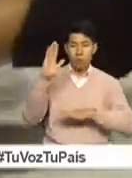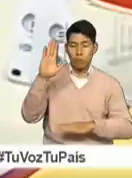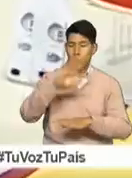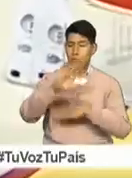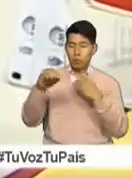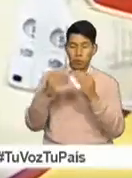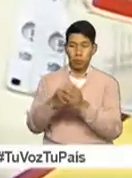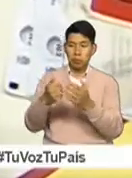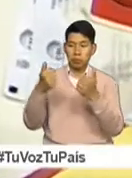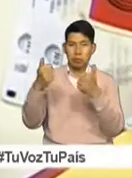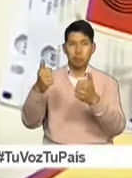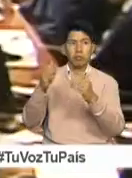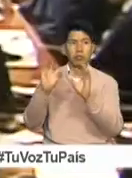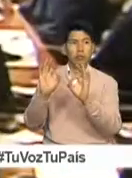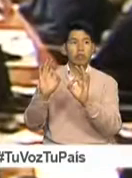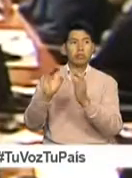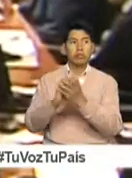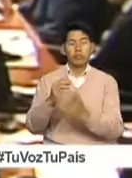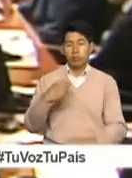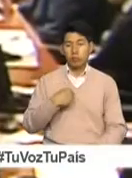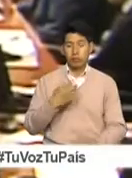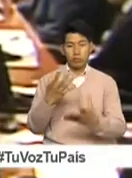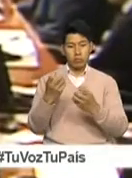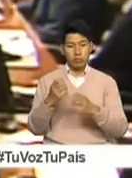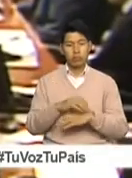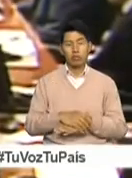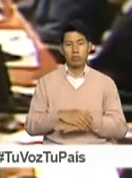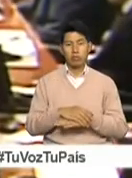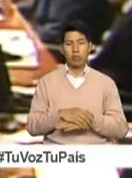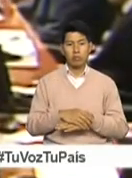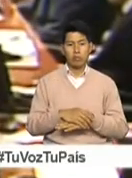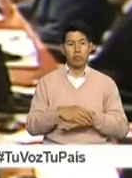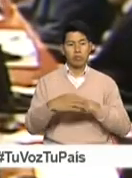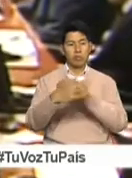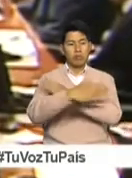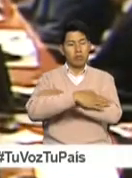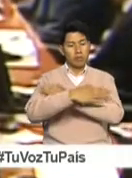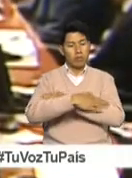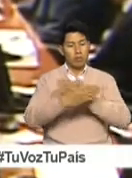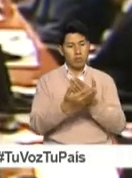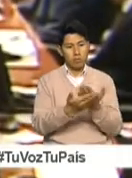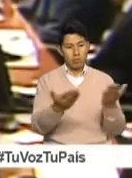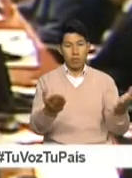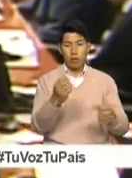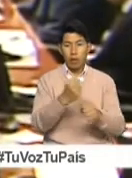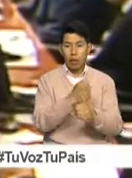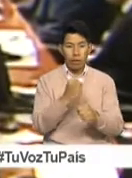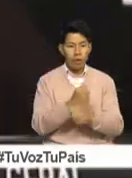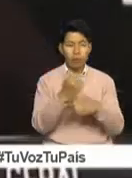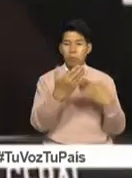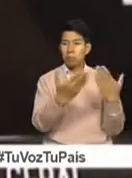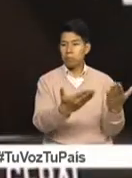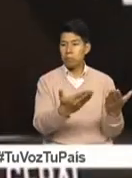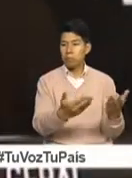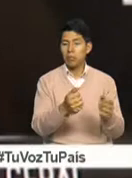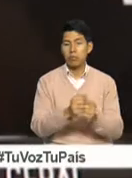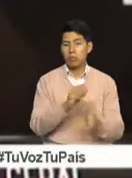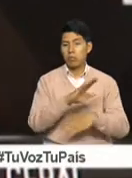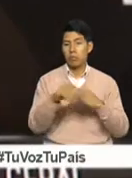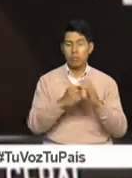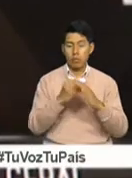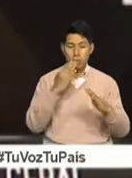quiero expresar mi reconocimiento al trabajo de juan pabló posó su capacidad de compromiso